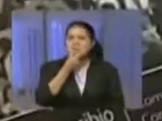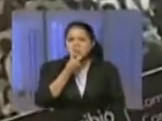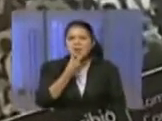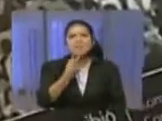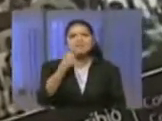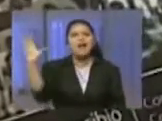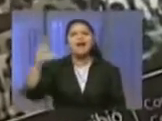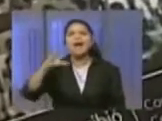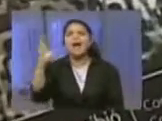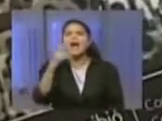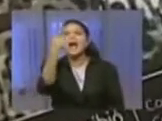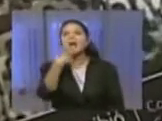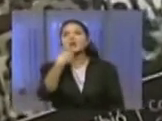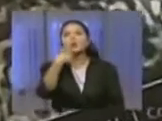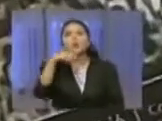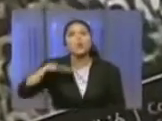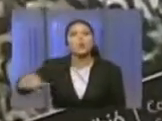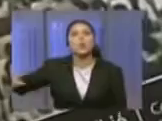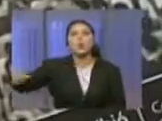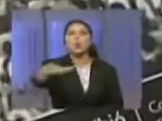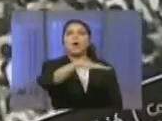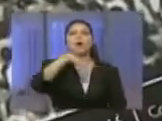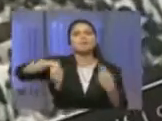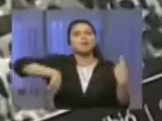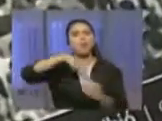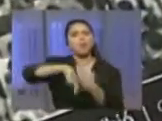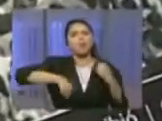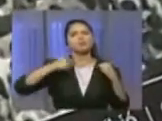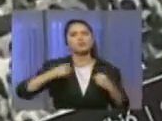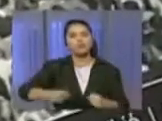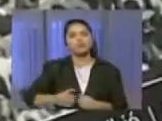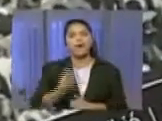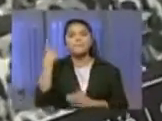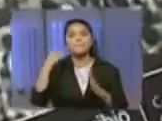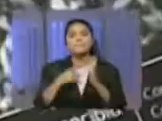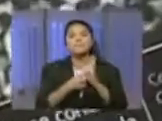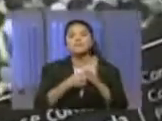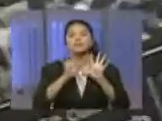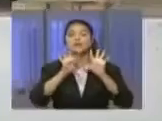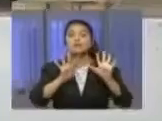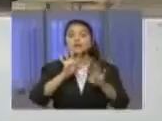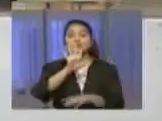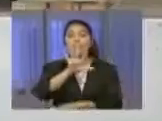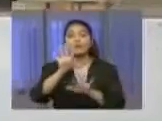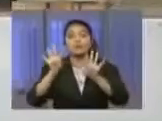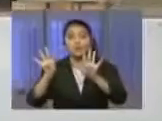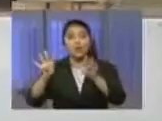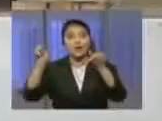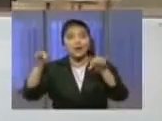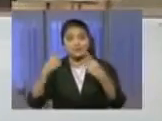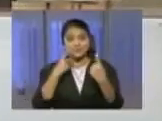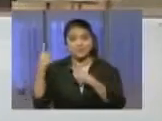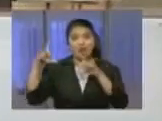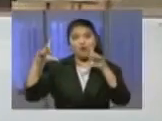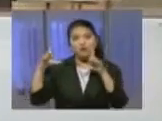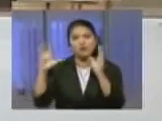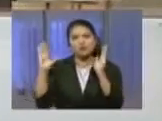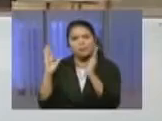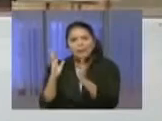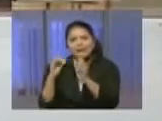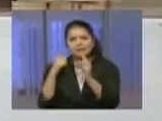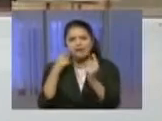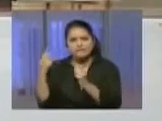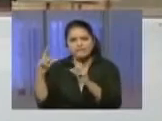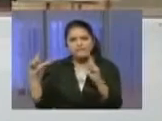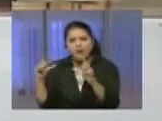Caracas la roja Caracas la Revolucionaria 1959 Aquí está esta foto pequeña Miren el